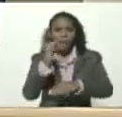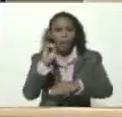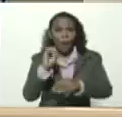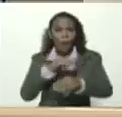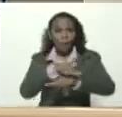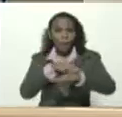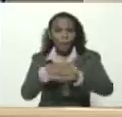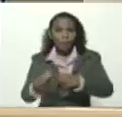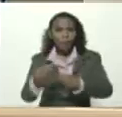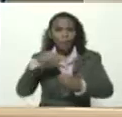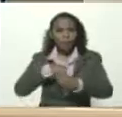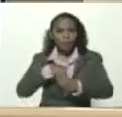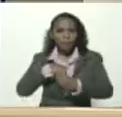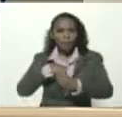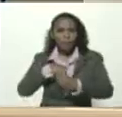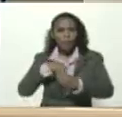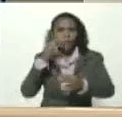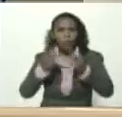y Justicia.